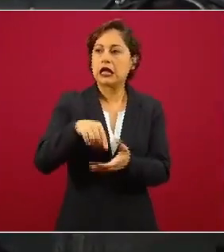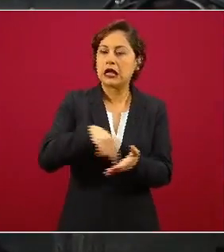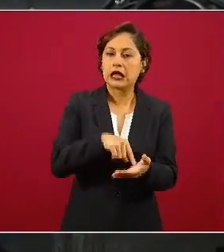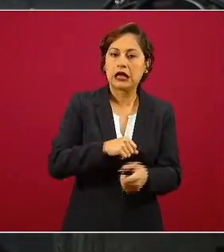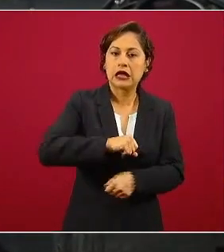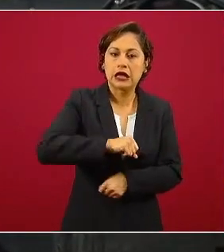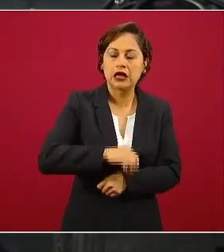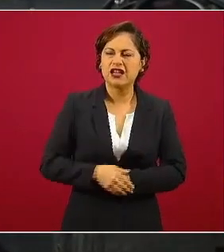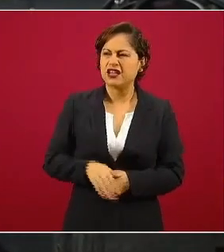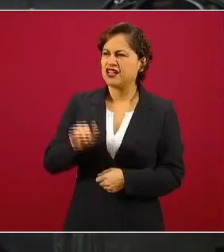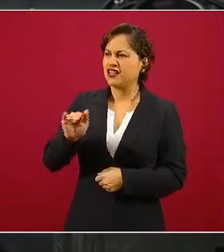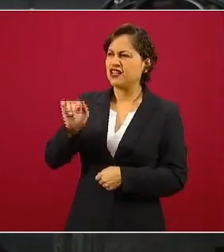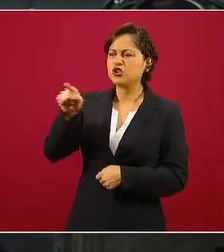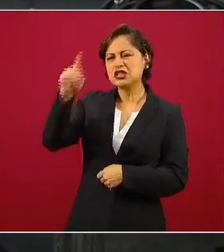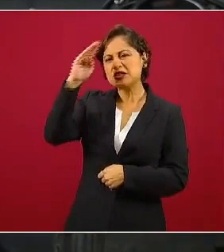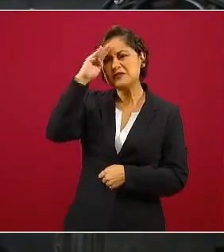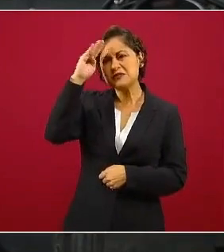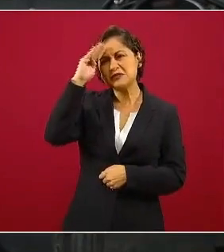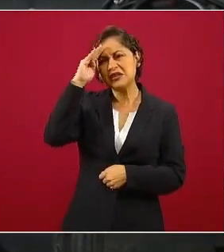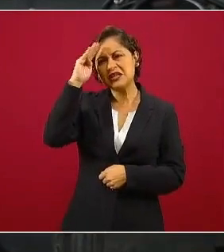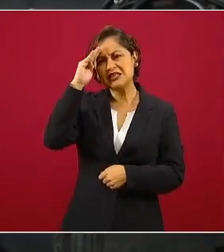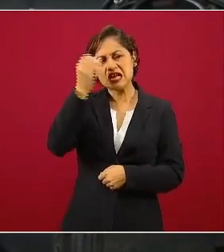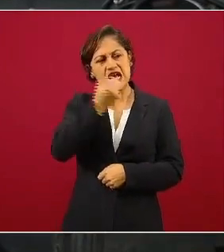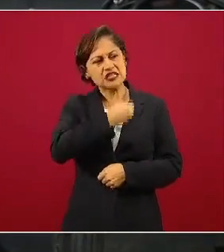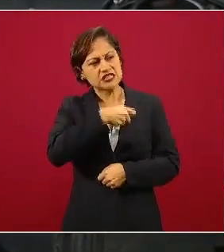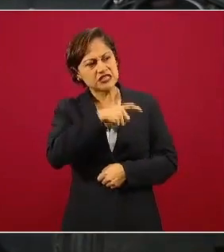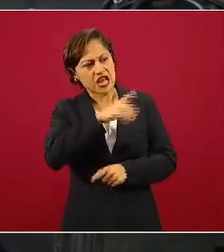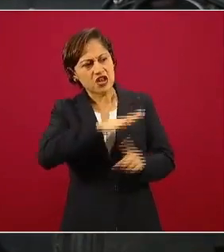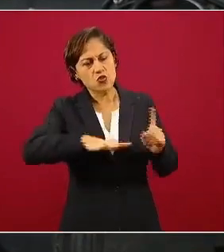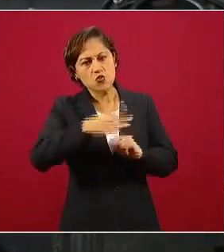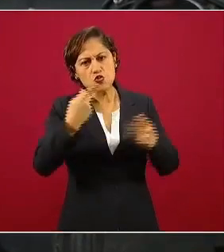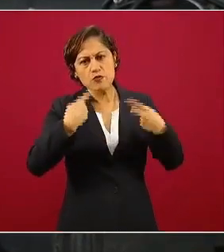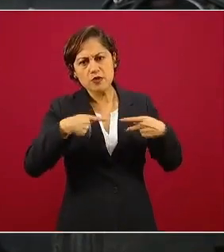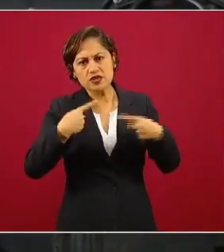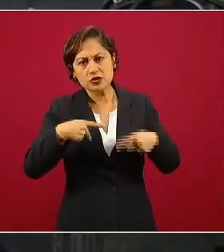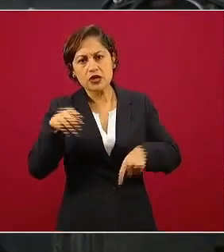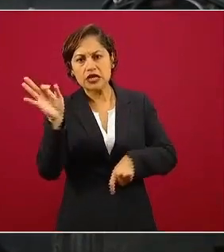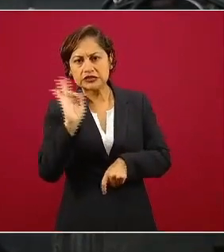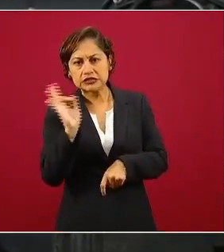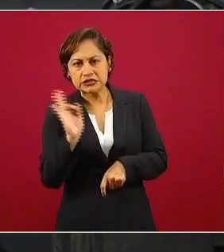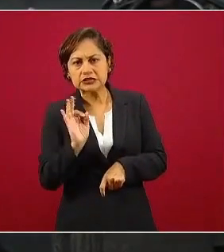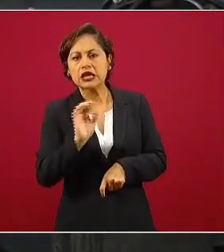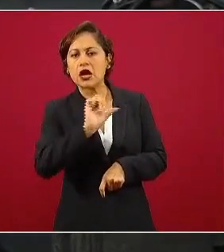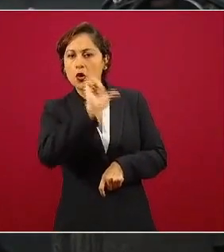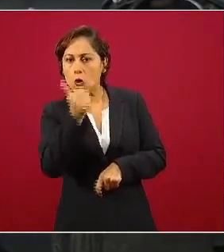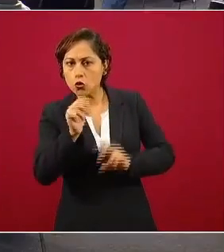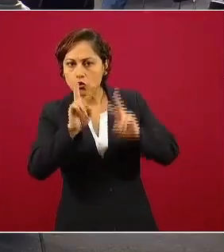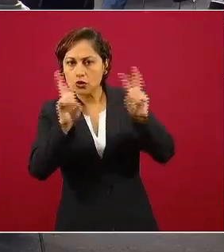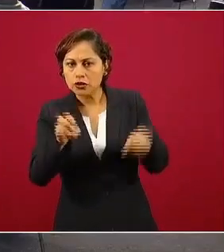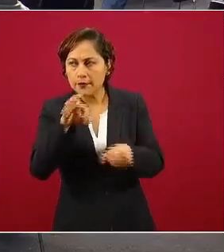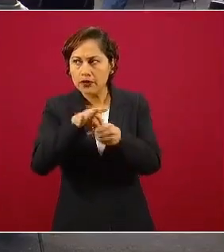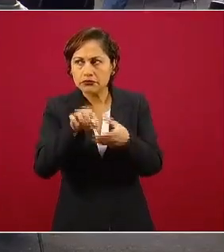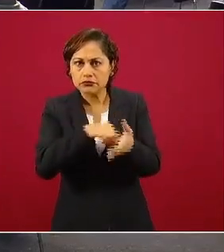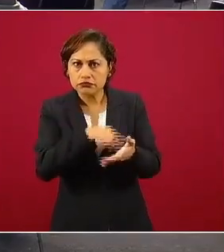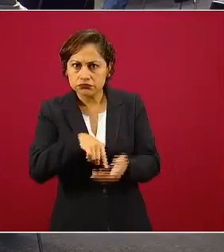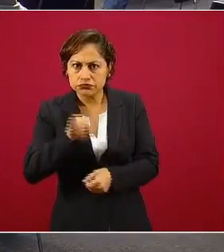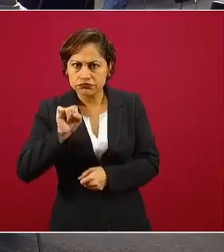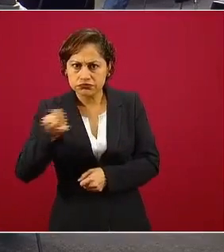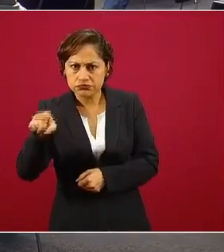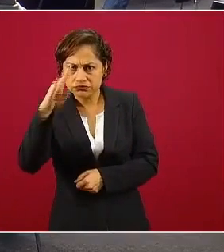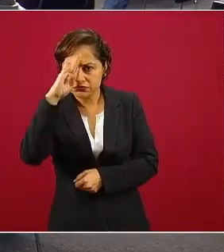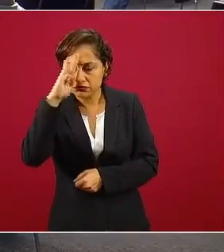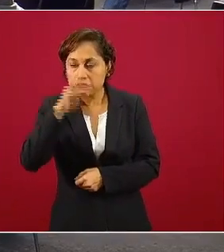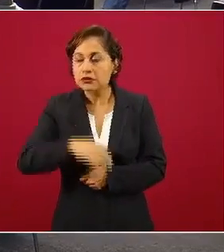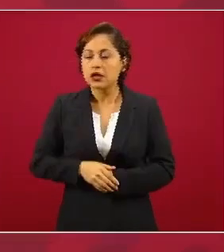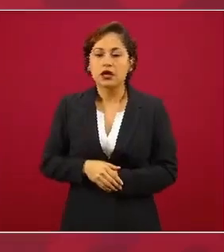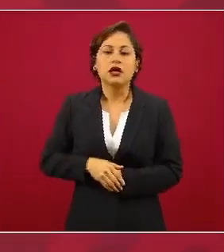los pobladores de cada estado, pues es más bien un interés político electoral? Sí, en muchos casos sí.